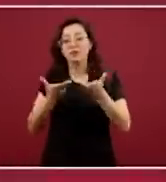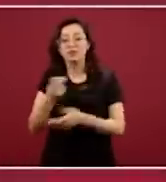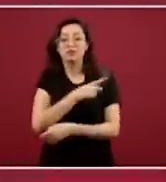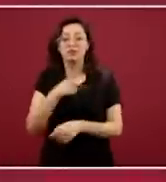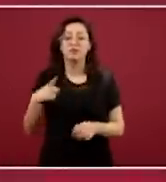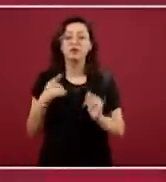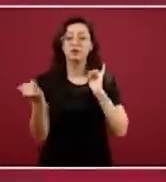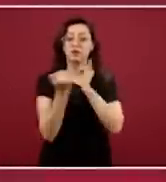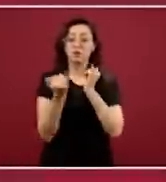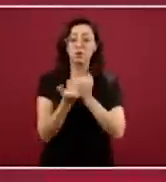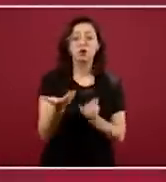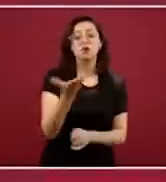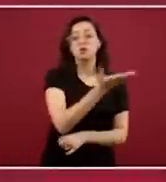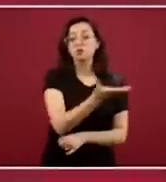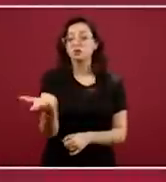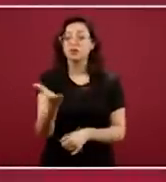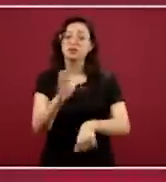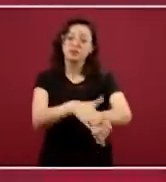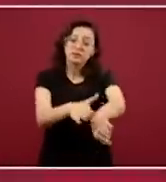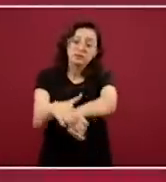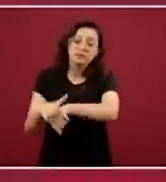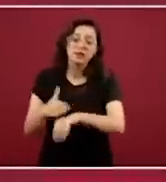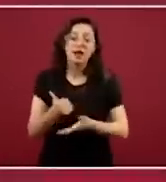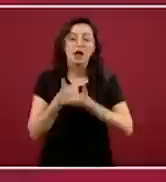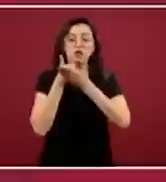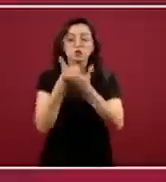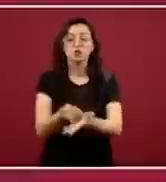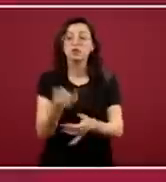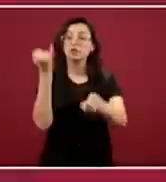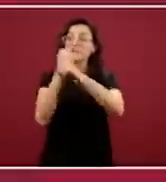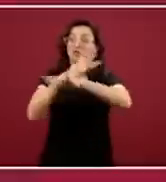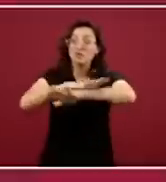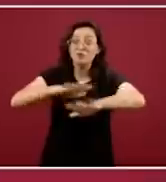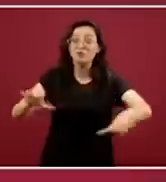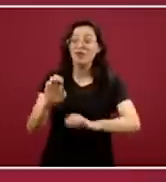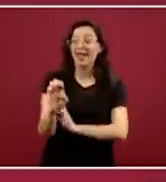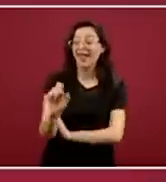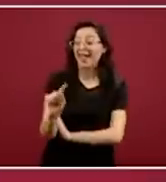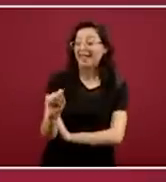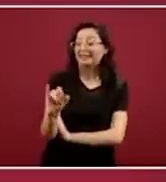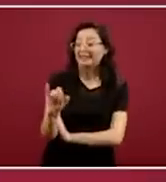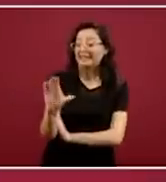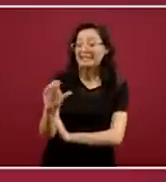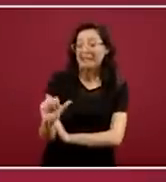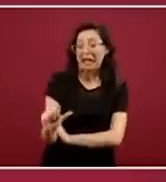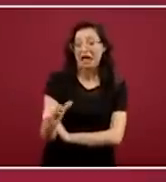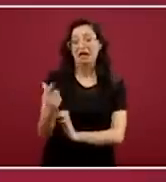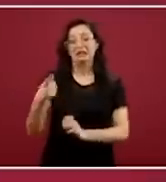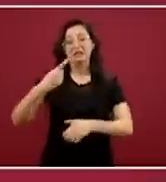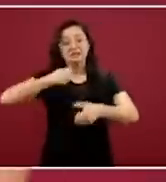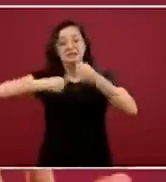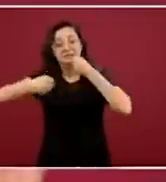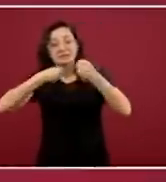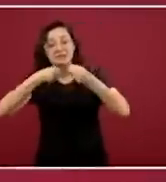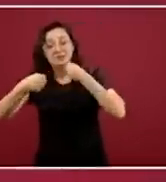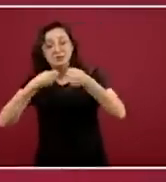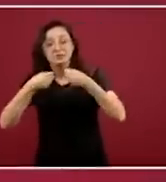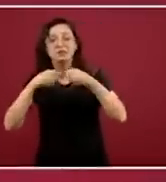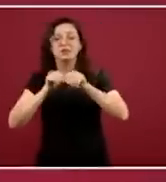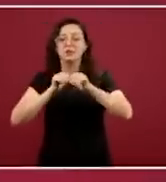ayuda y apelamos a la ética informativa que obviamente ustedes tienen como reporteros, pero